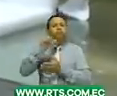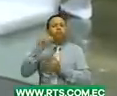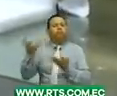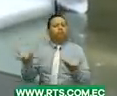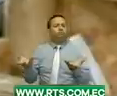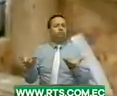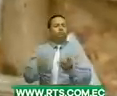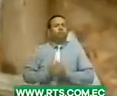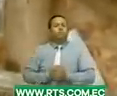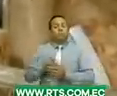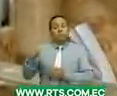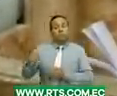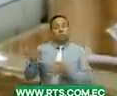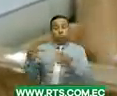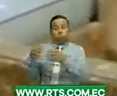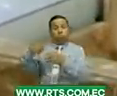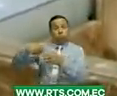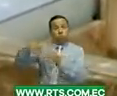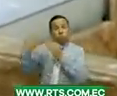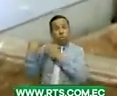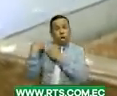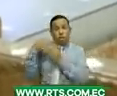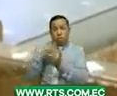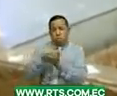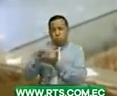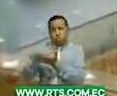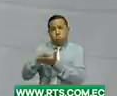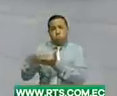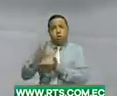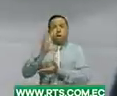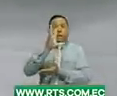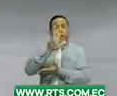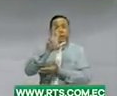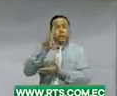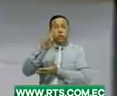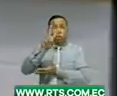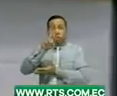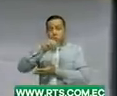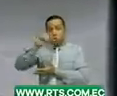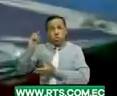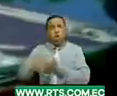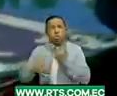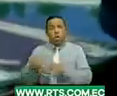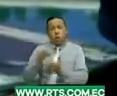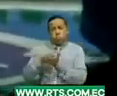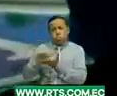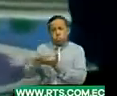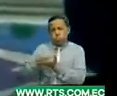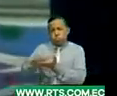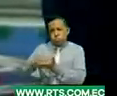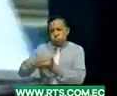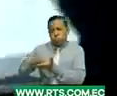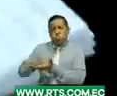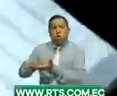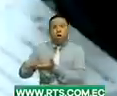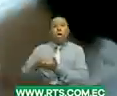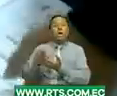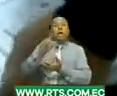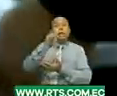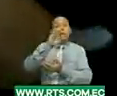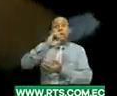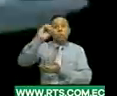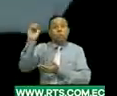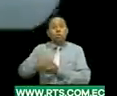Geográfico Militar tiene un avance del 32% en impresión de las papeletas para presidente y vicepresidente, un 100% para los asambleístas